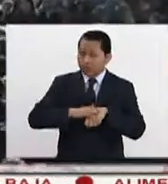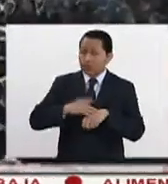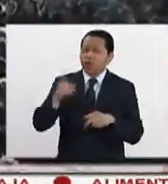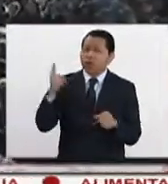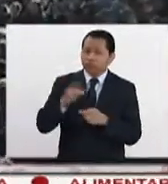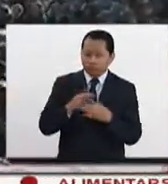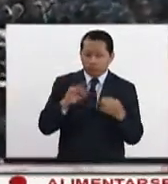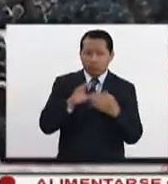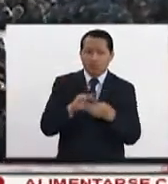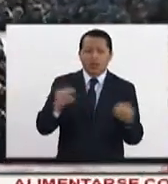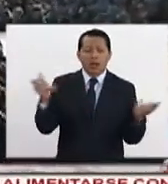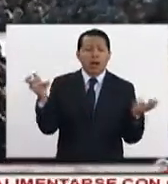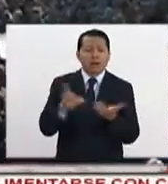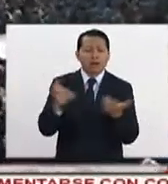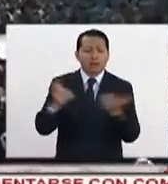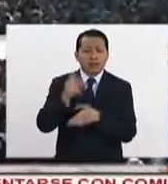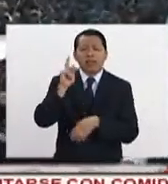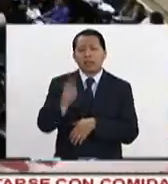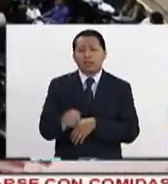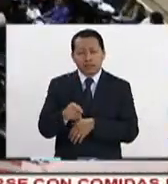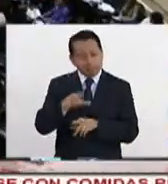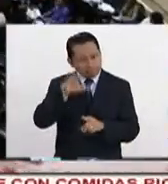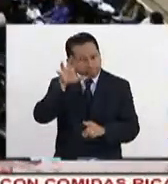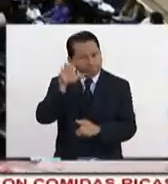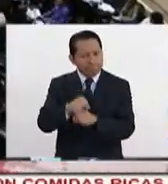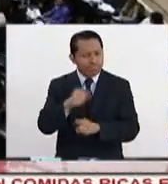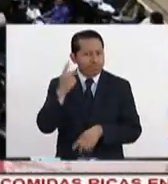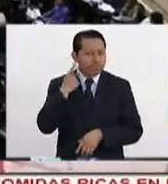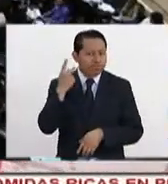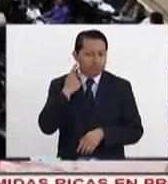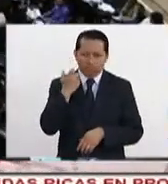de crear, según ella, una persecución política.